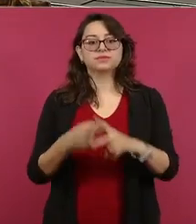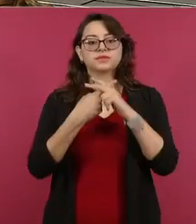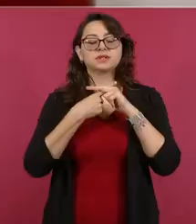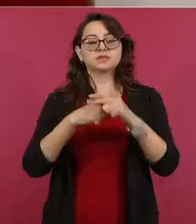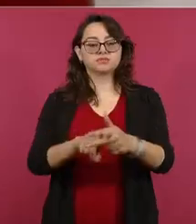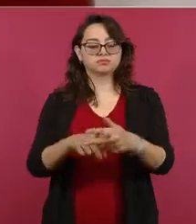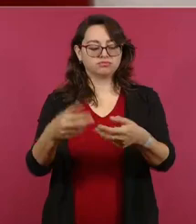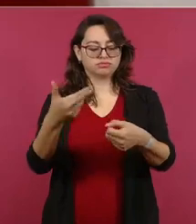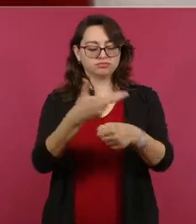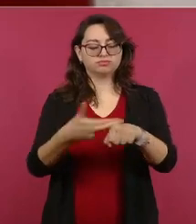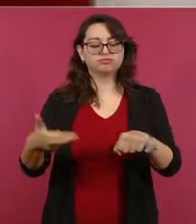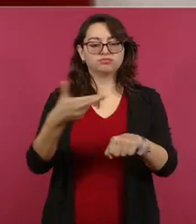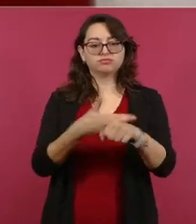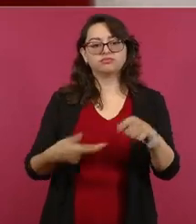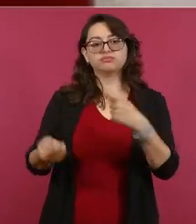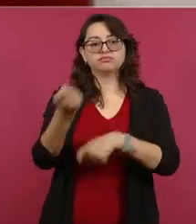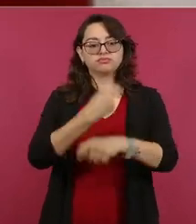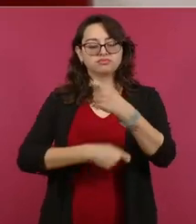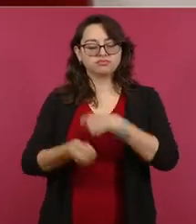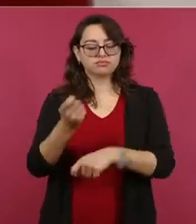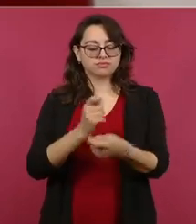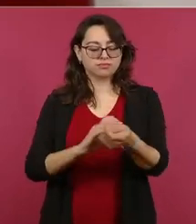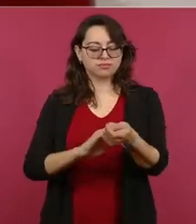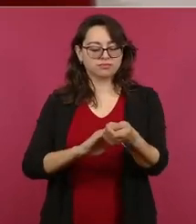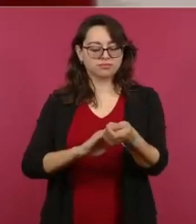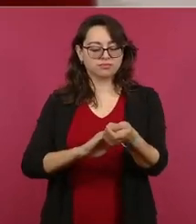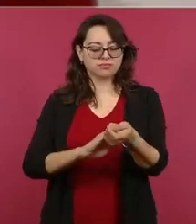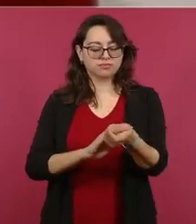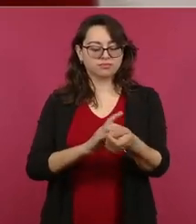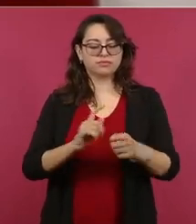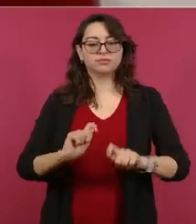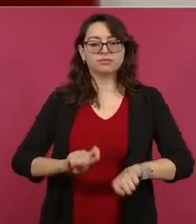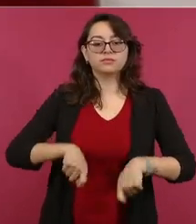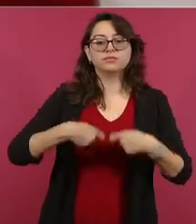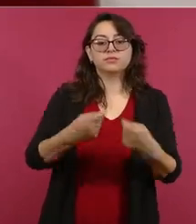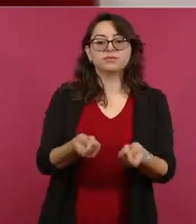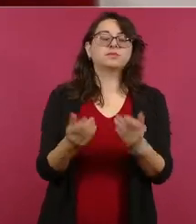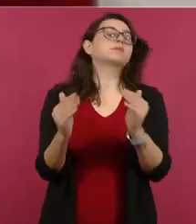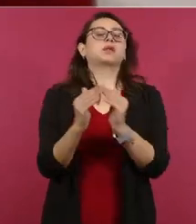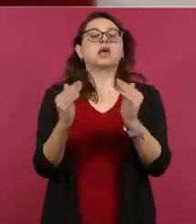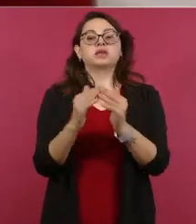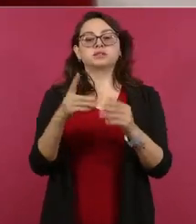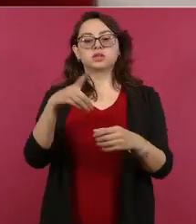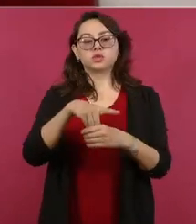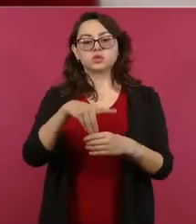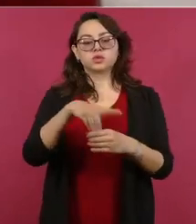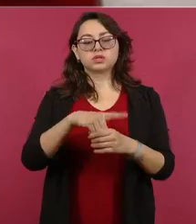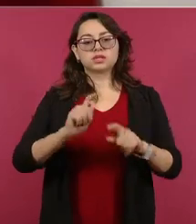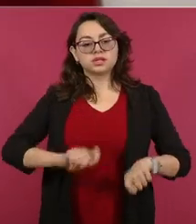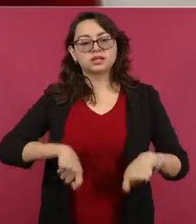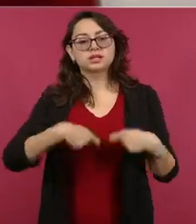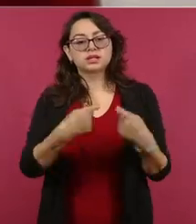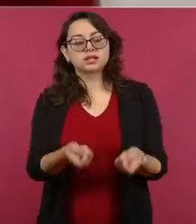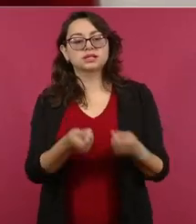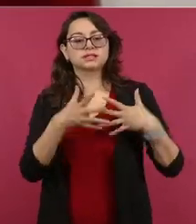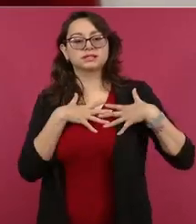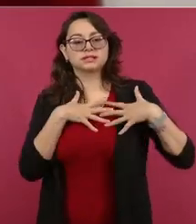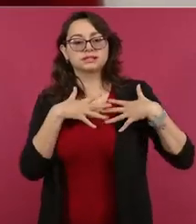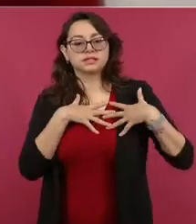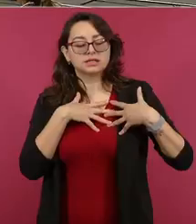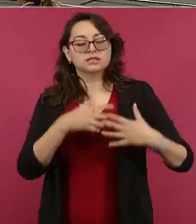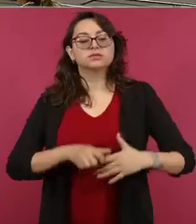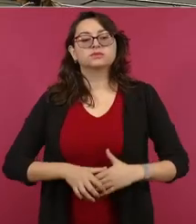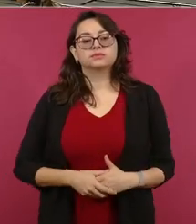trámites para que se entregue la casa, se done la casa a Teletón